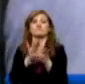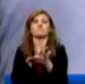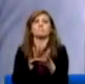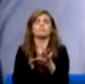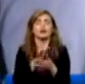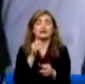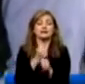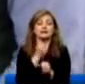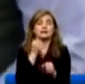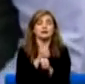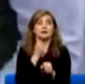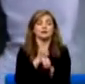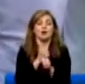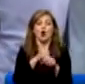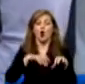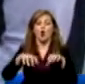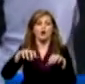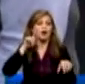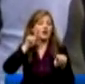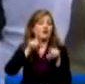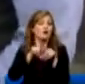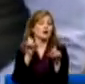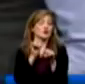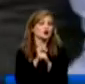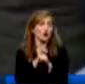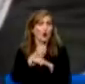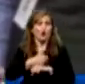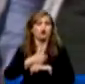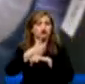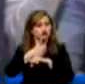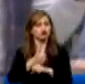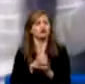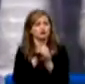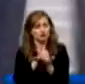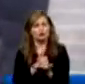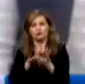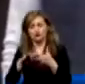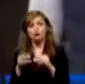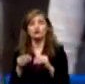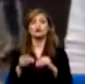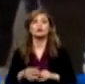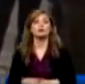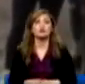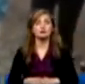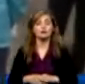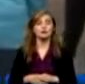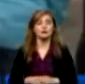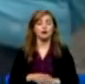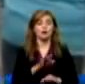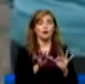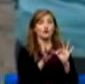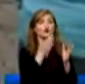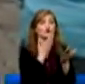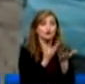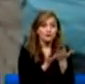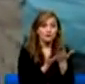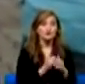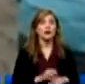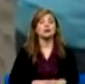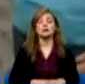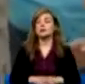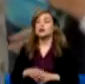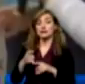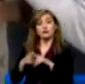Estamos trabajando en esta situación para poder dar remediación a todas estas situaciones. Perfecto, muchísimas gracias. Son